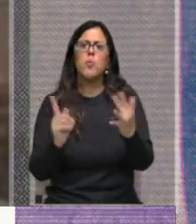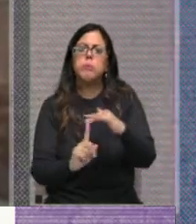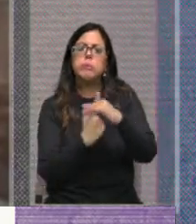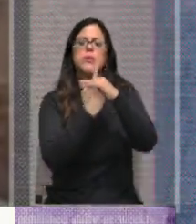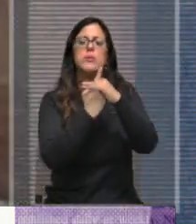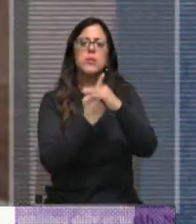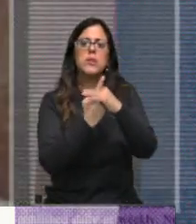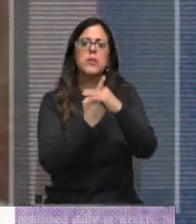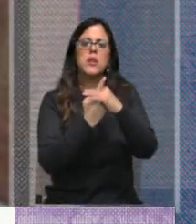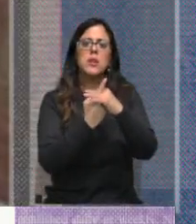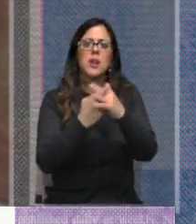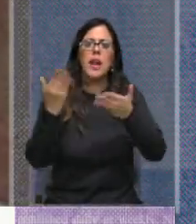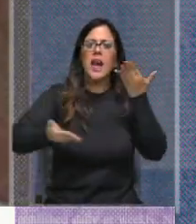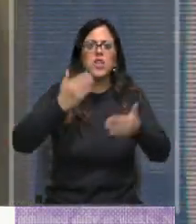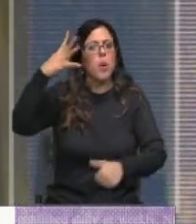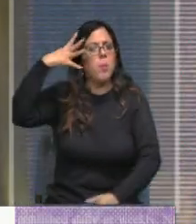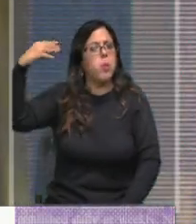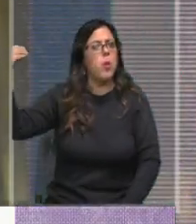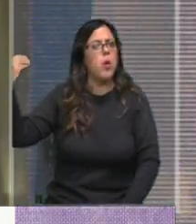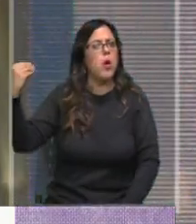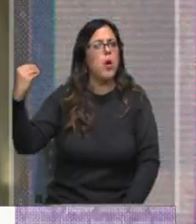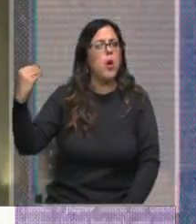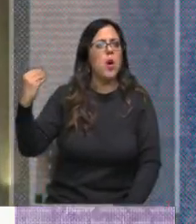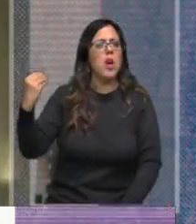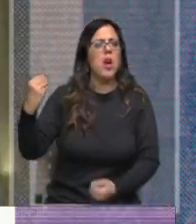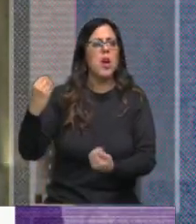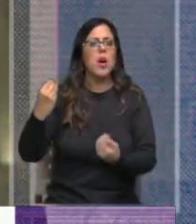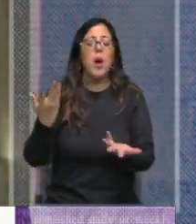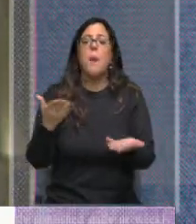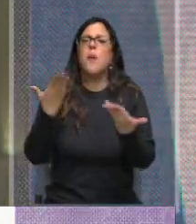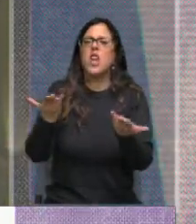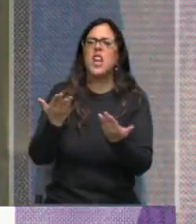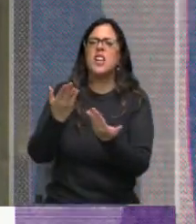dice Olvídame y pega la vuelta.